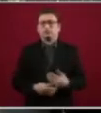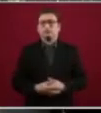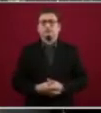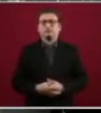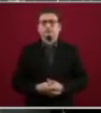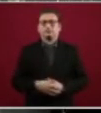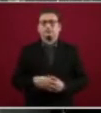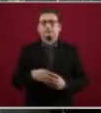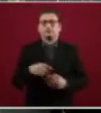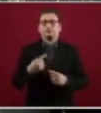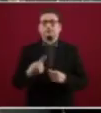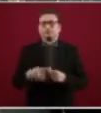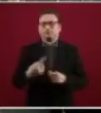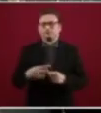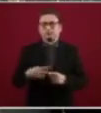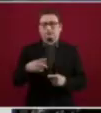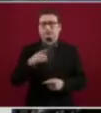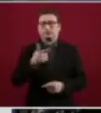es de don Gilberto Bosque.